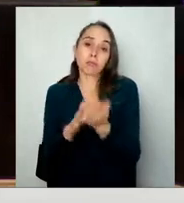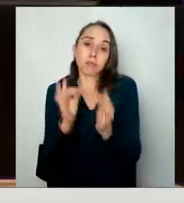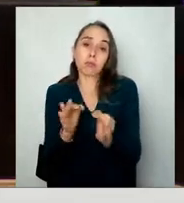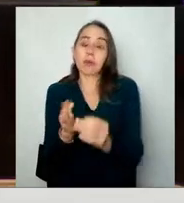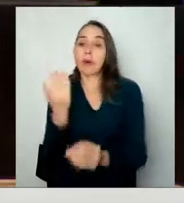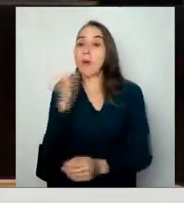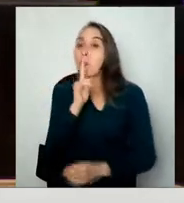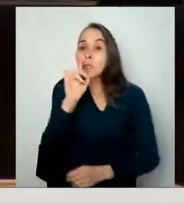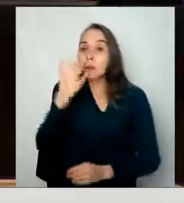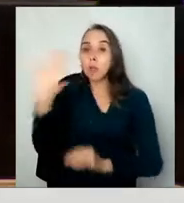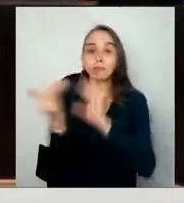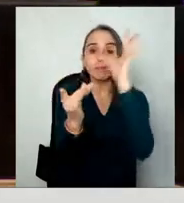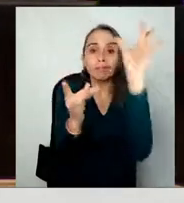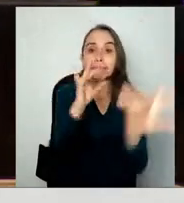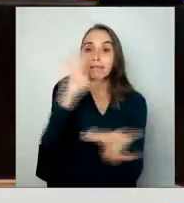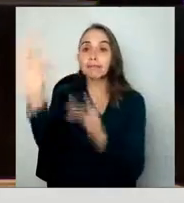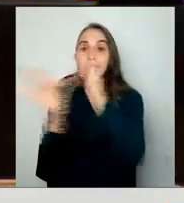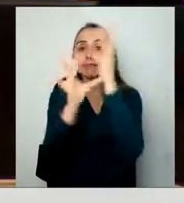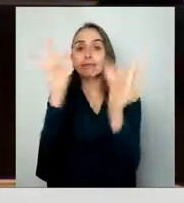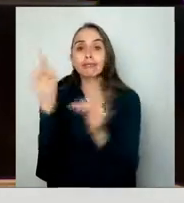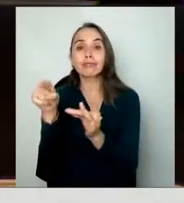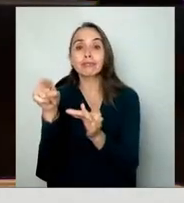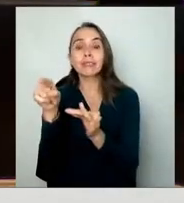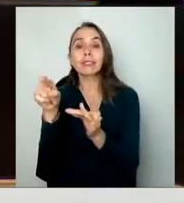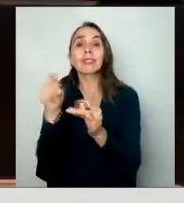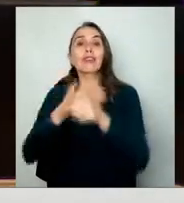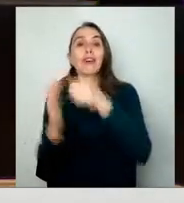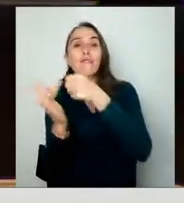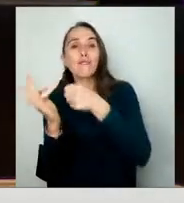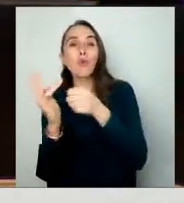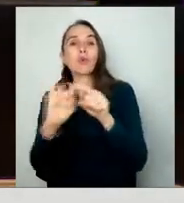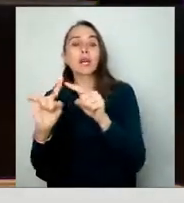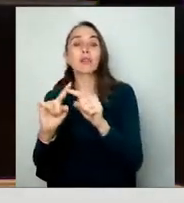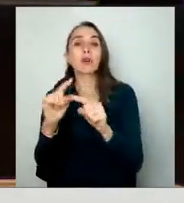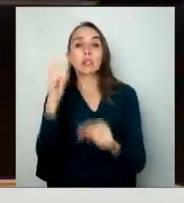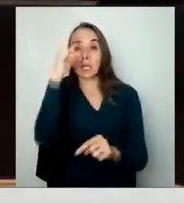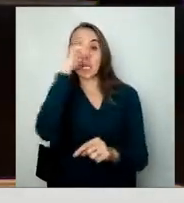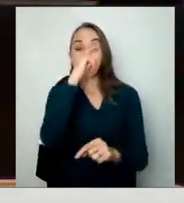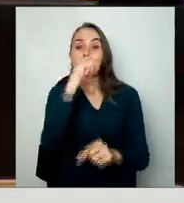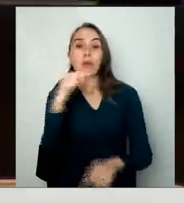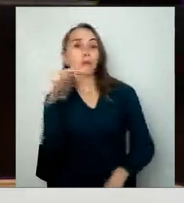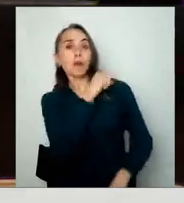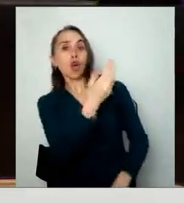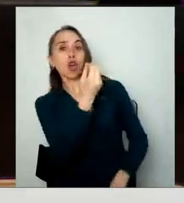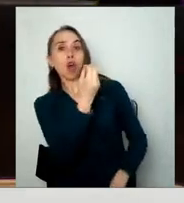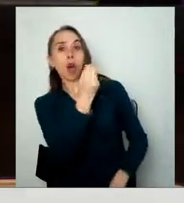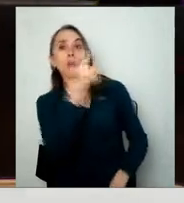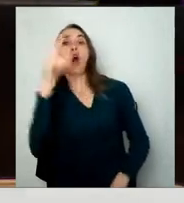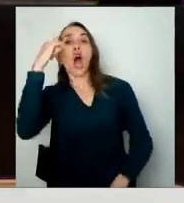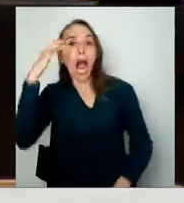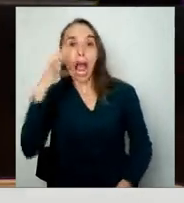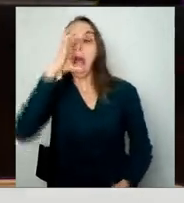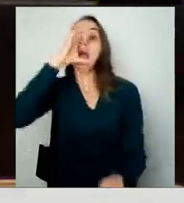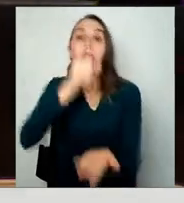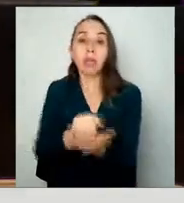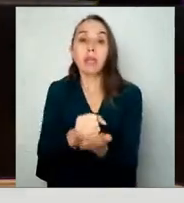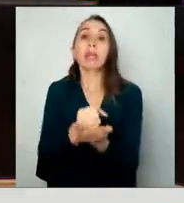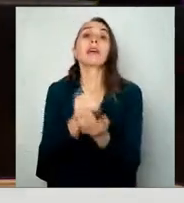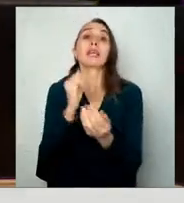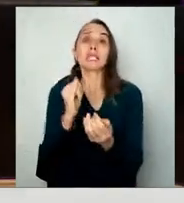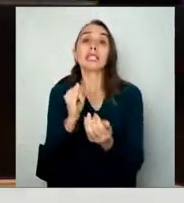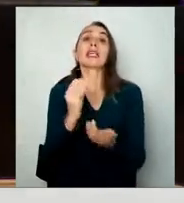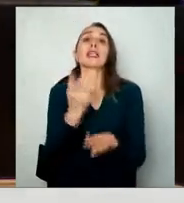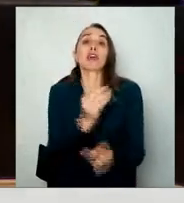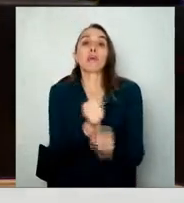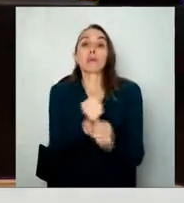han puesto en cuestionamiento la fe pública y la prioridad administrativa se hace más necesario que nunca